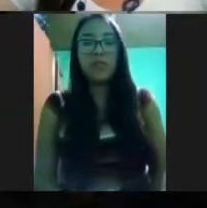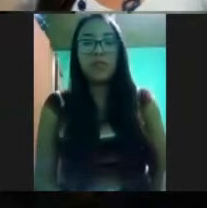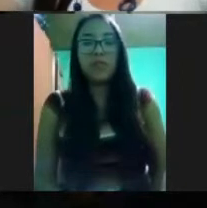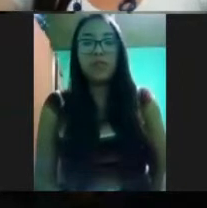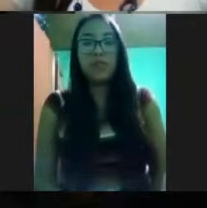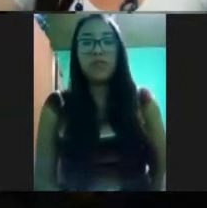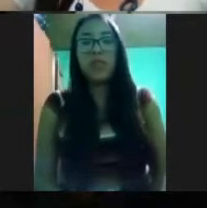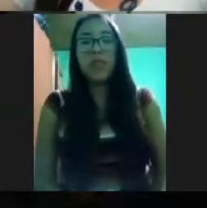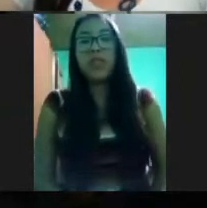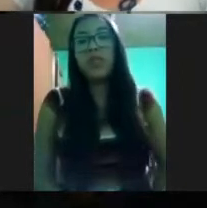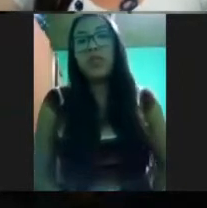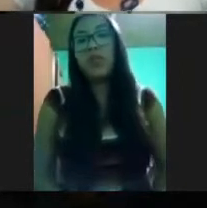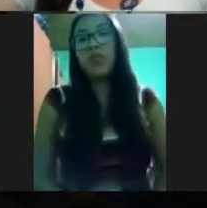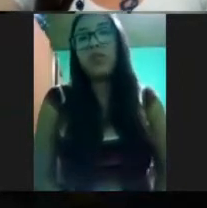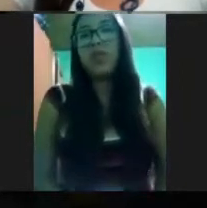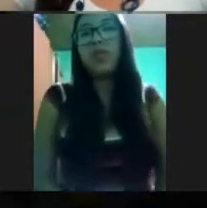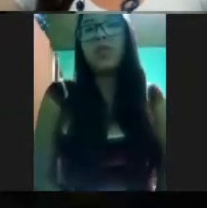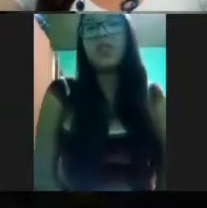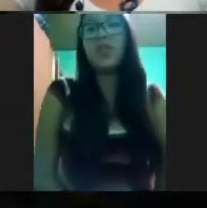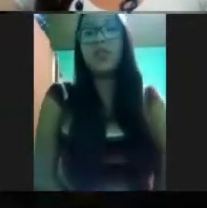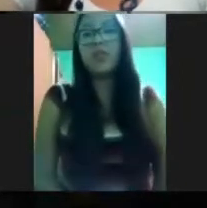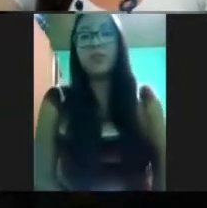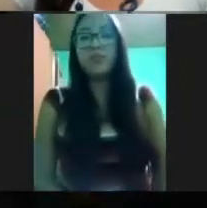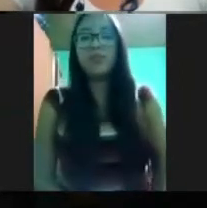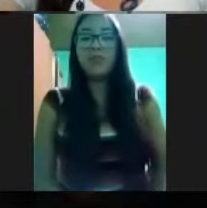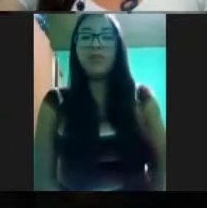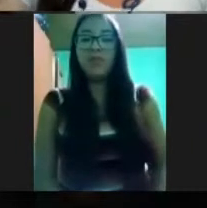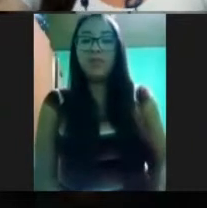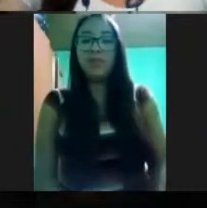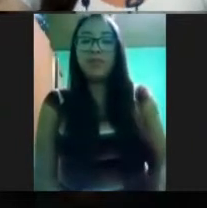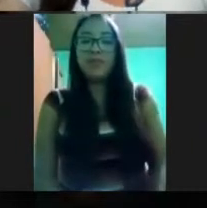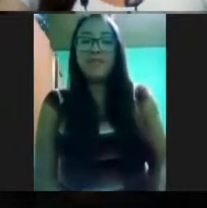¿verdad? Sí, exacto, concuerdo contigo en ese sentido, ¿no?